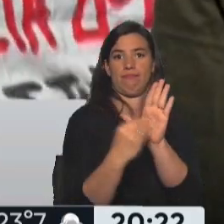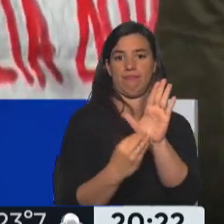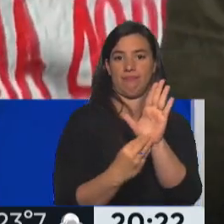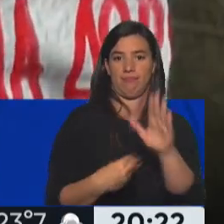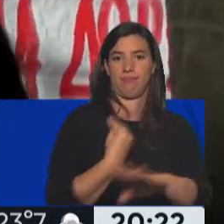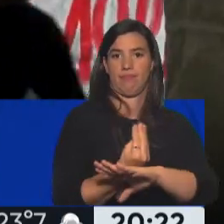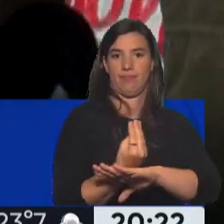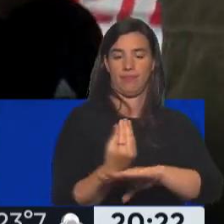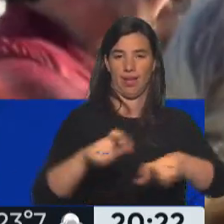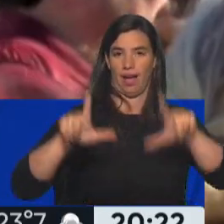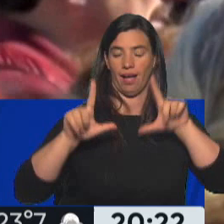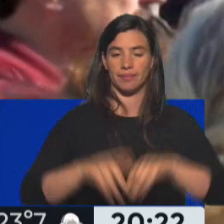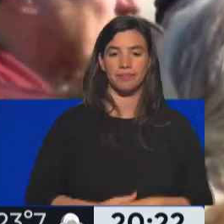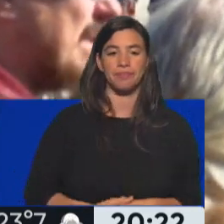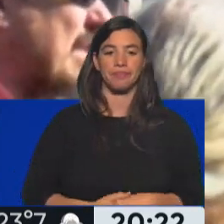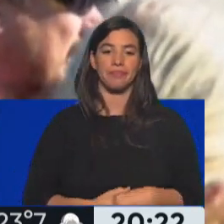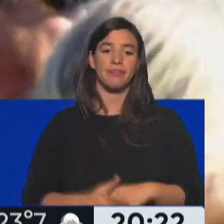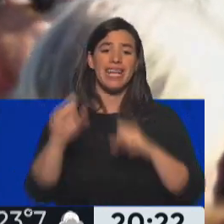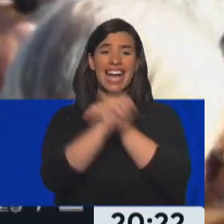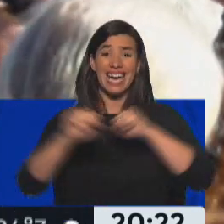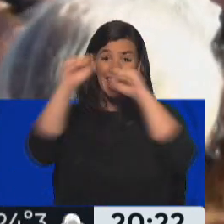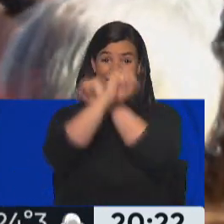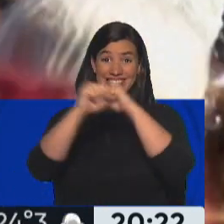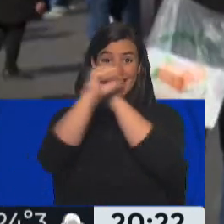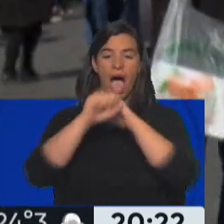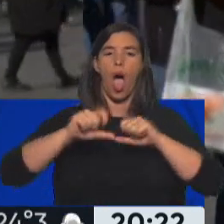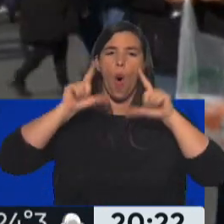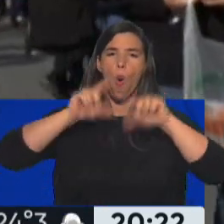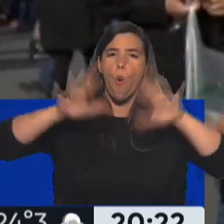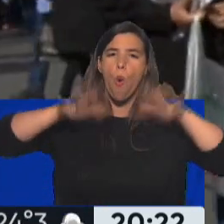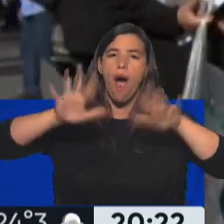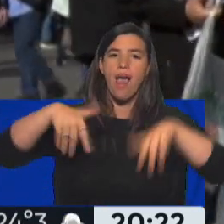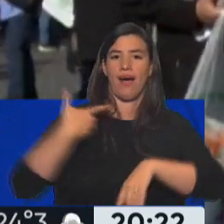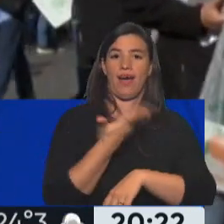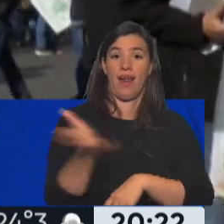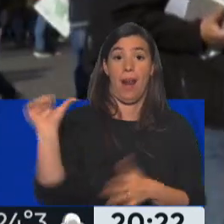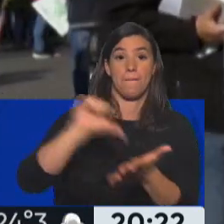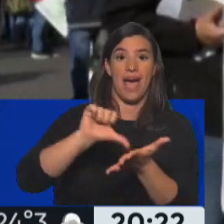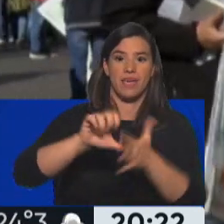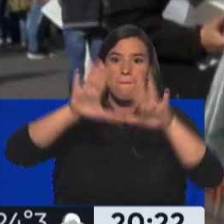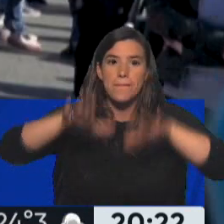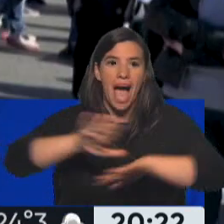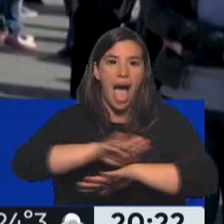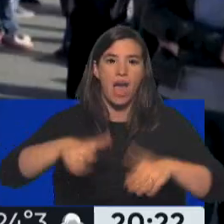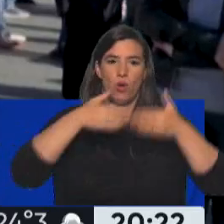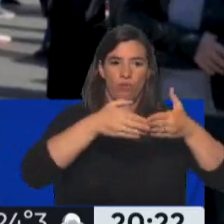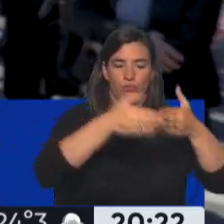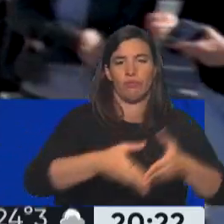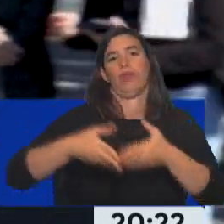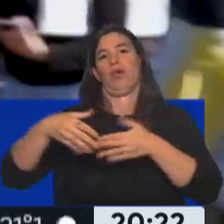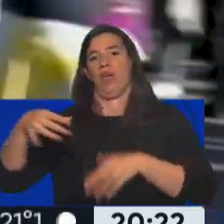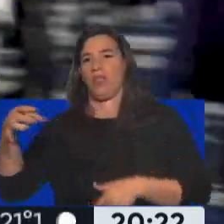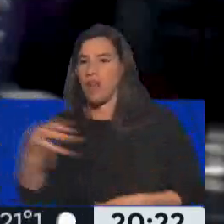Huelga general en Grecia. La medida de fuerza paralizó el país. No hubo movimientos en el tráfico marítimo, trenes y servicios